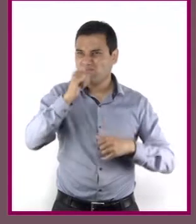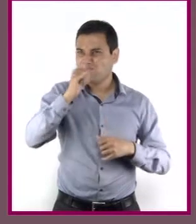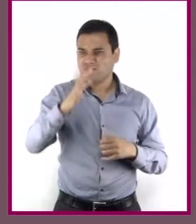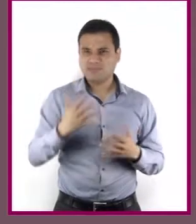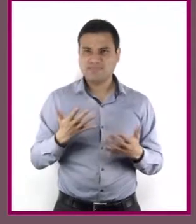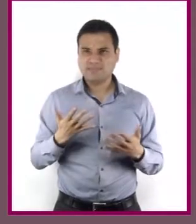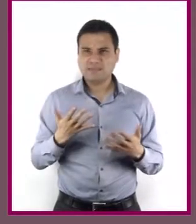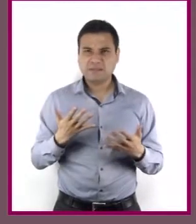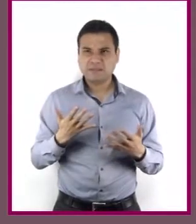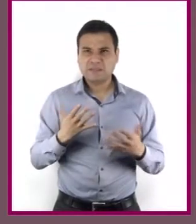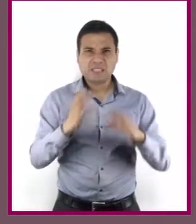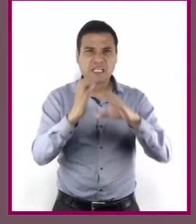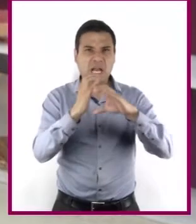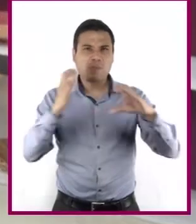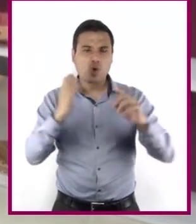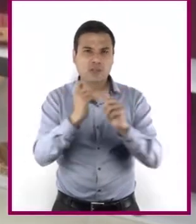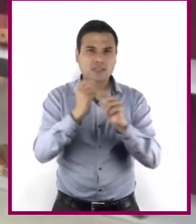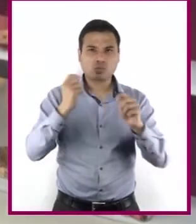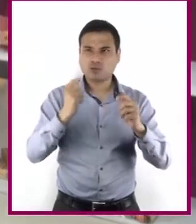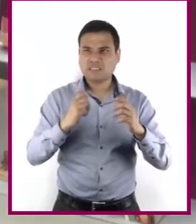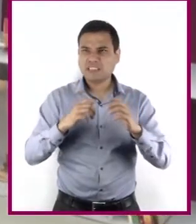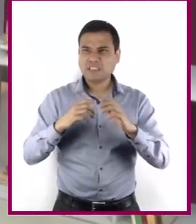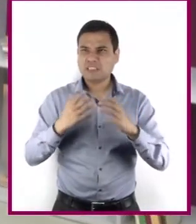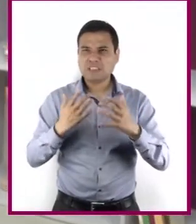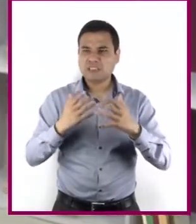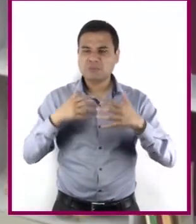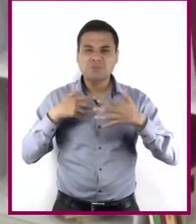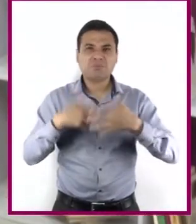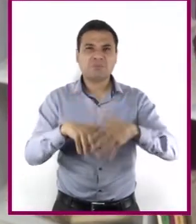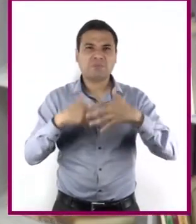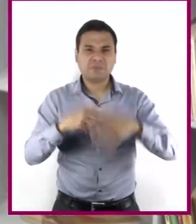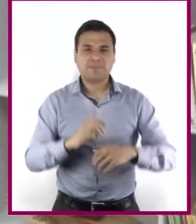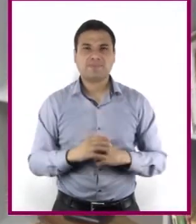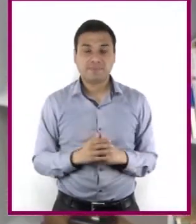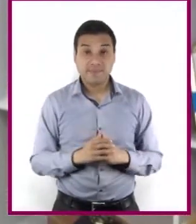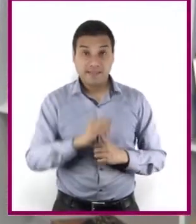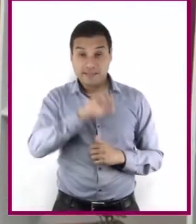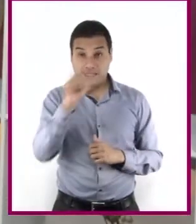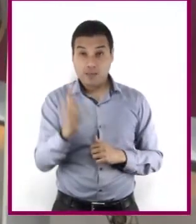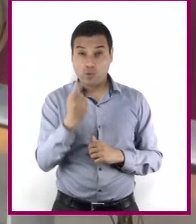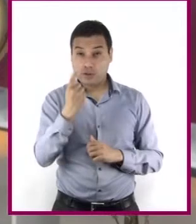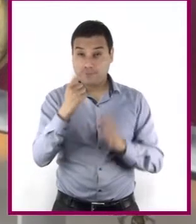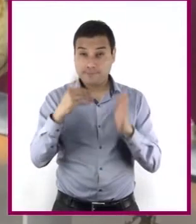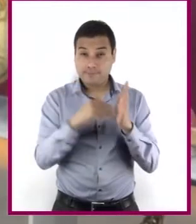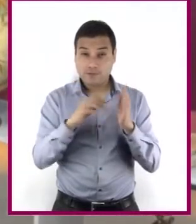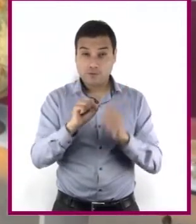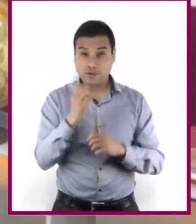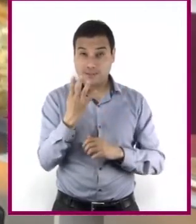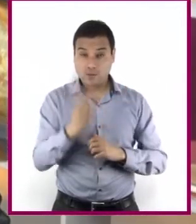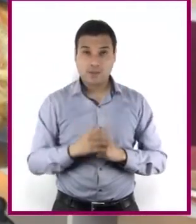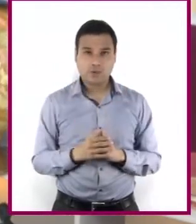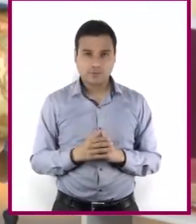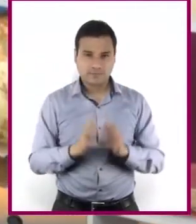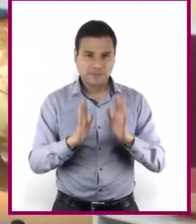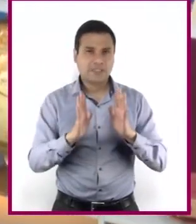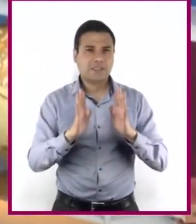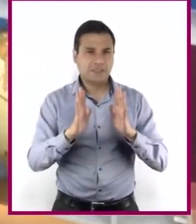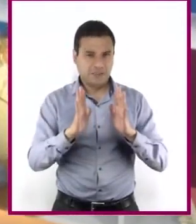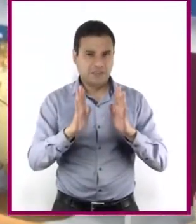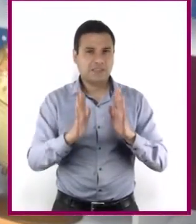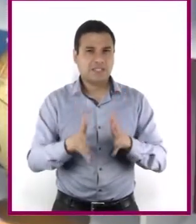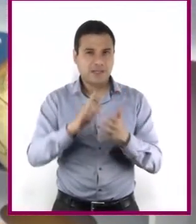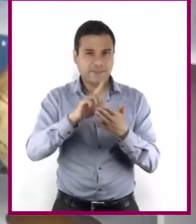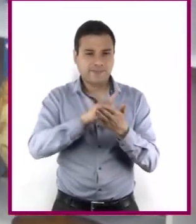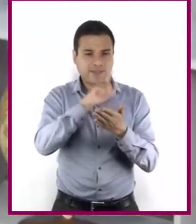el transporte público. Como resultado, en 1964 se firmó la Ley